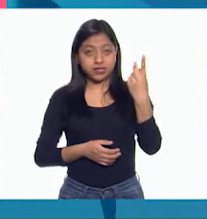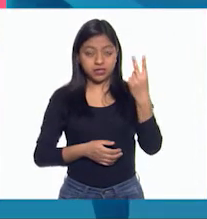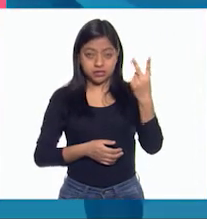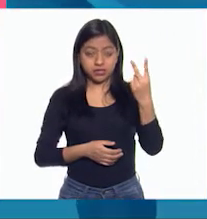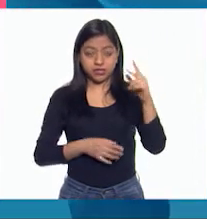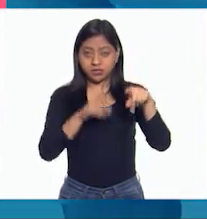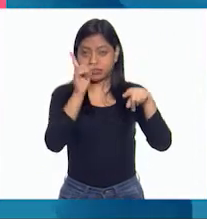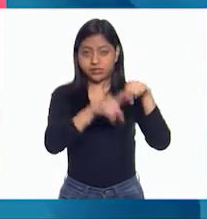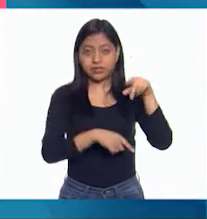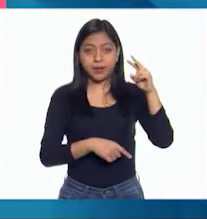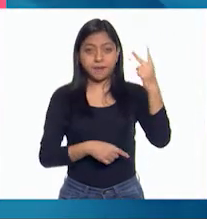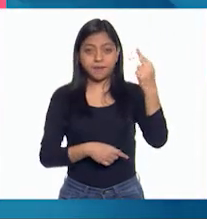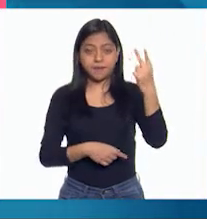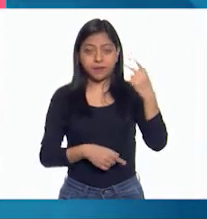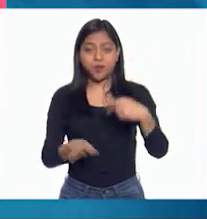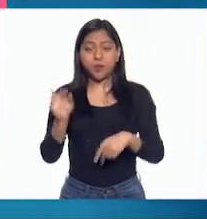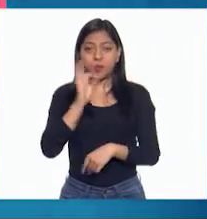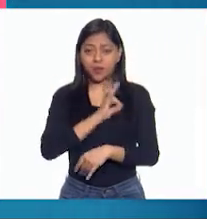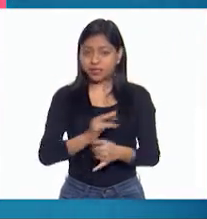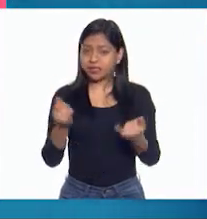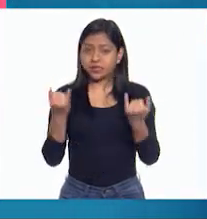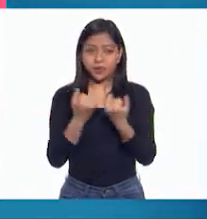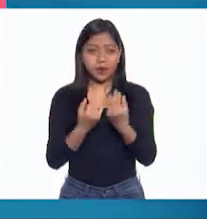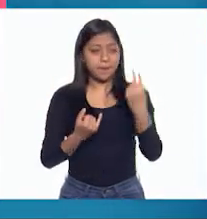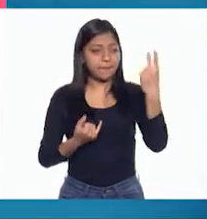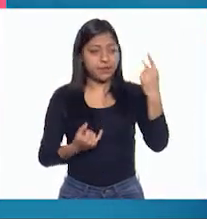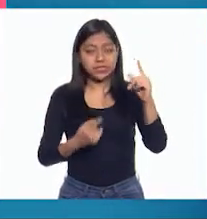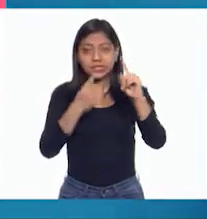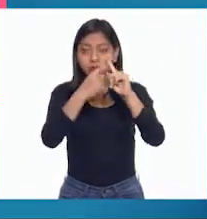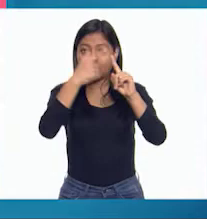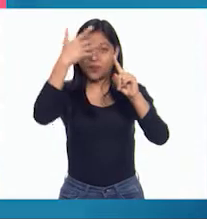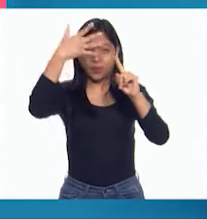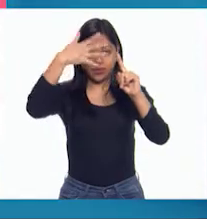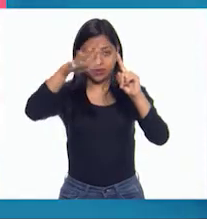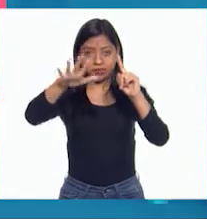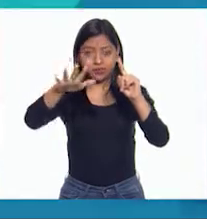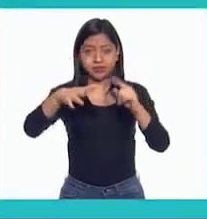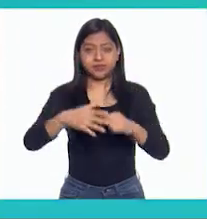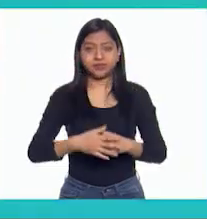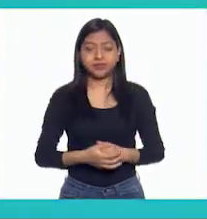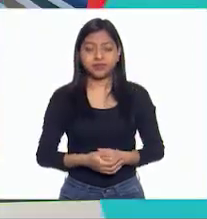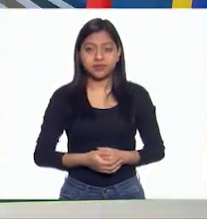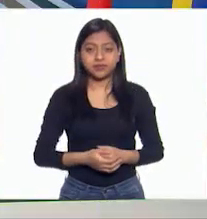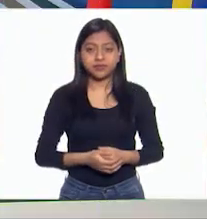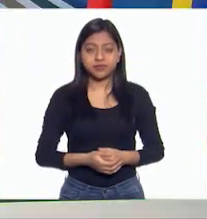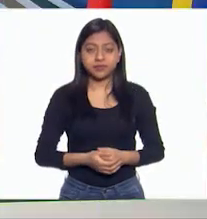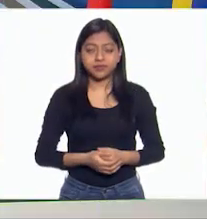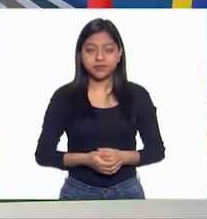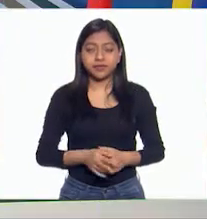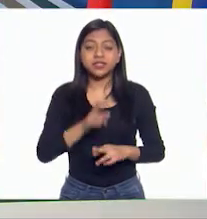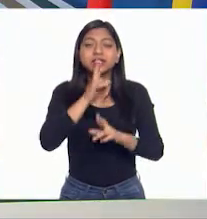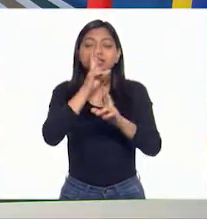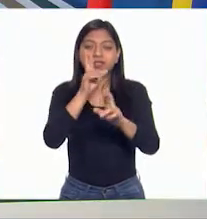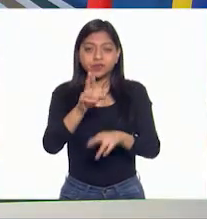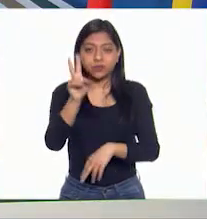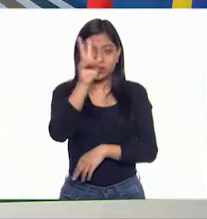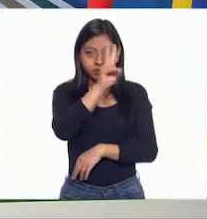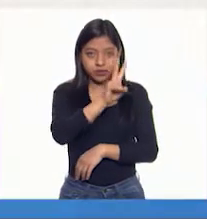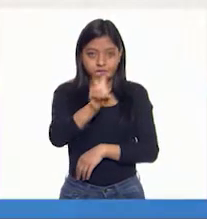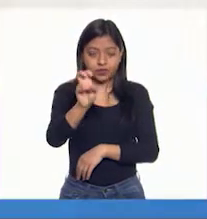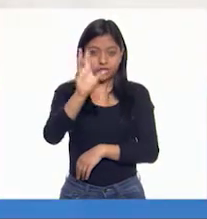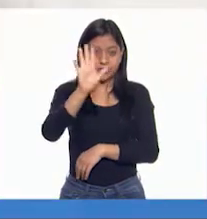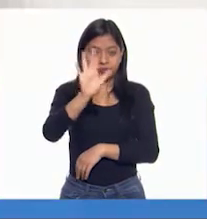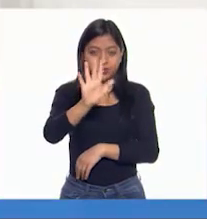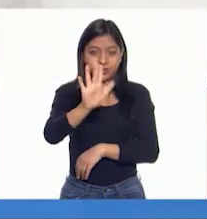Y vamos también podemos multiplicar por 10, ¿verdad? Así es. ¿Qué nos darían?